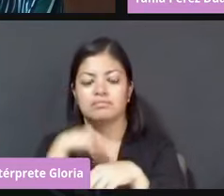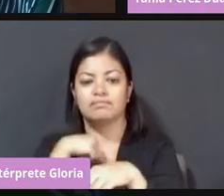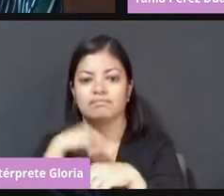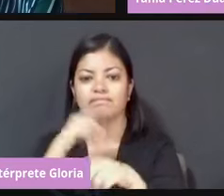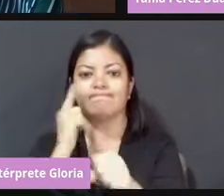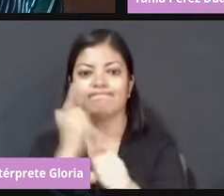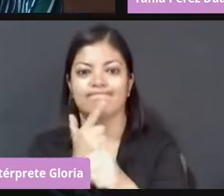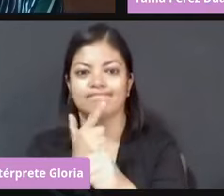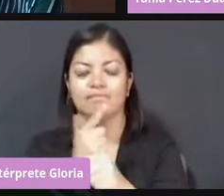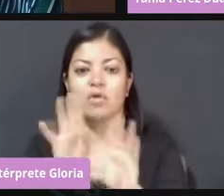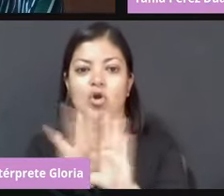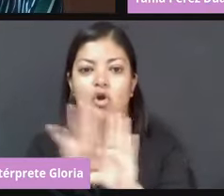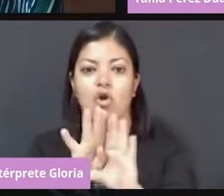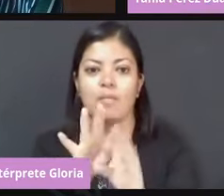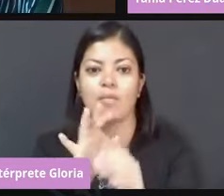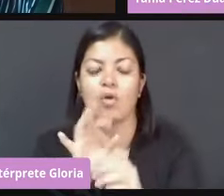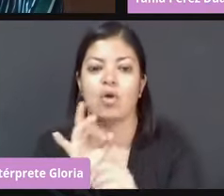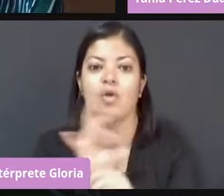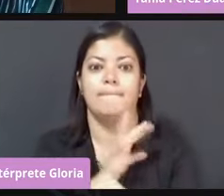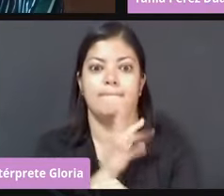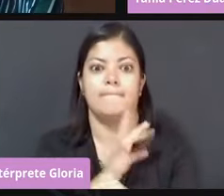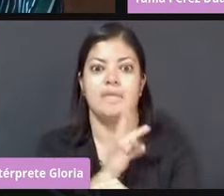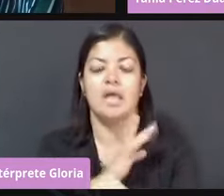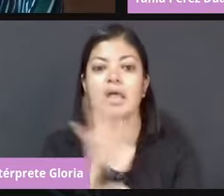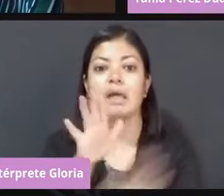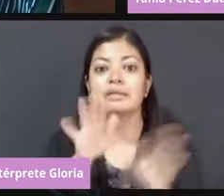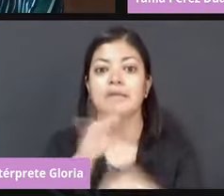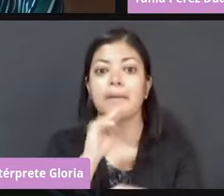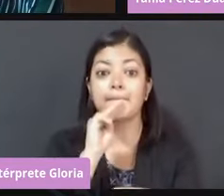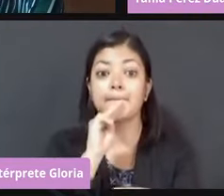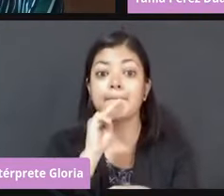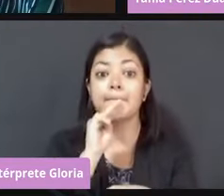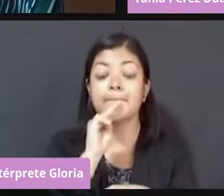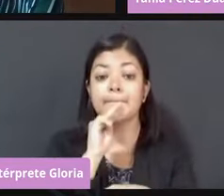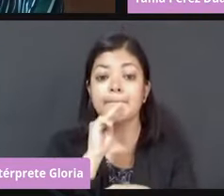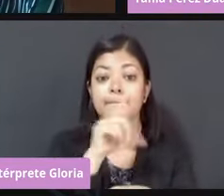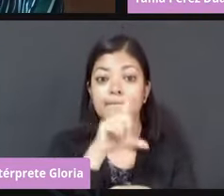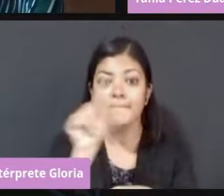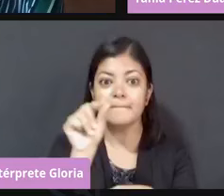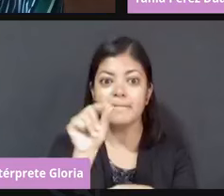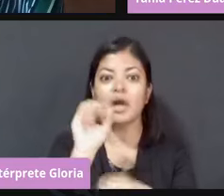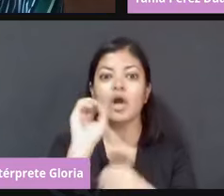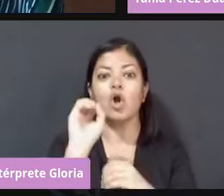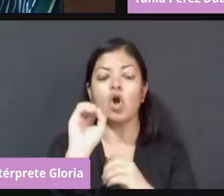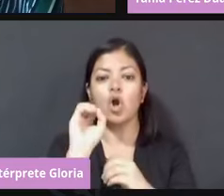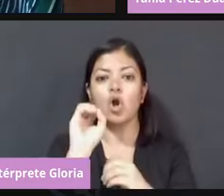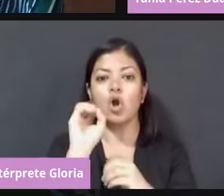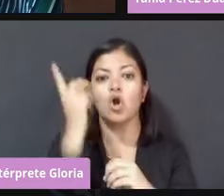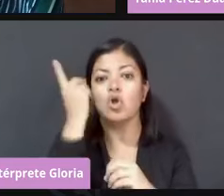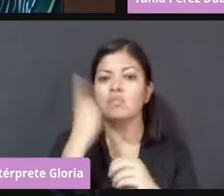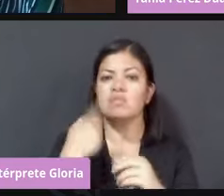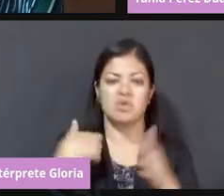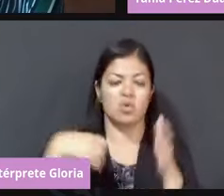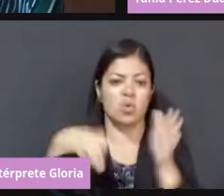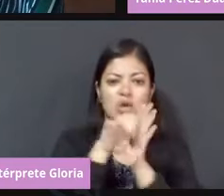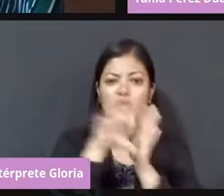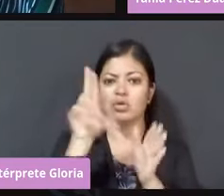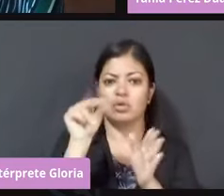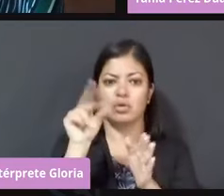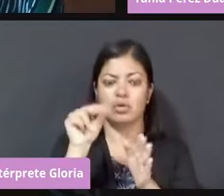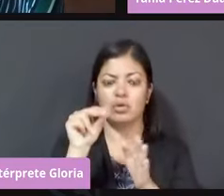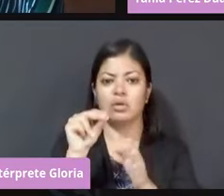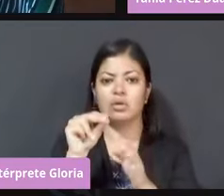miedo que a veces es muy normal de que se vaya la mamá o de que no duerma, no quiera dormir en mi cuarto o que de repente cuando me